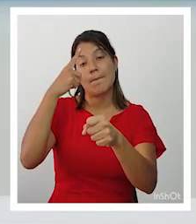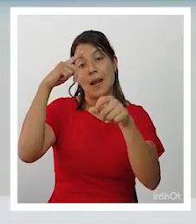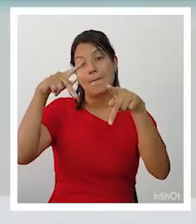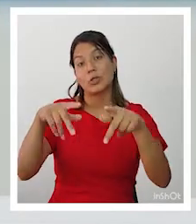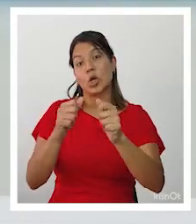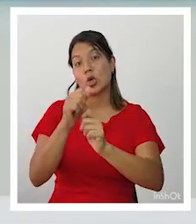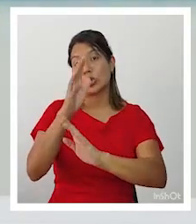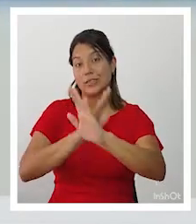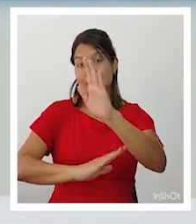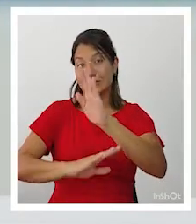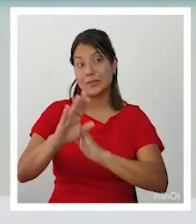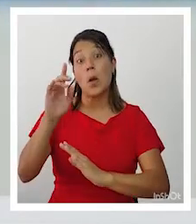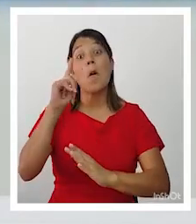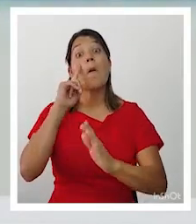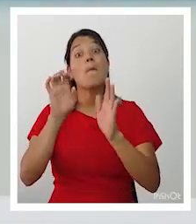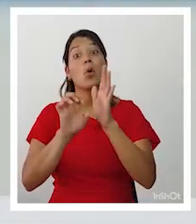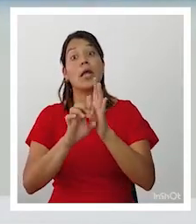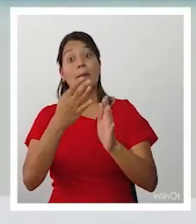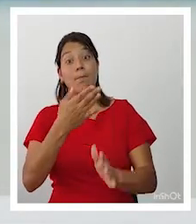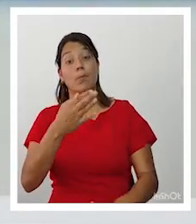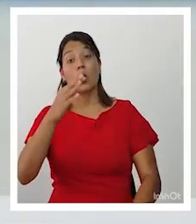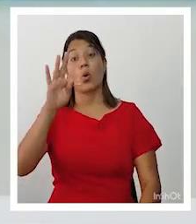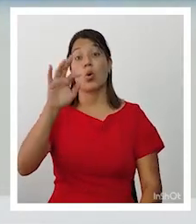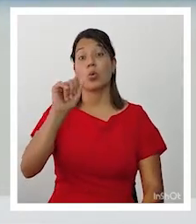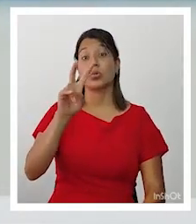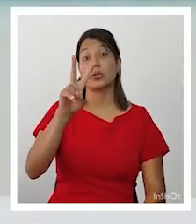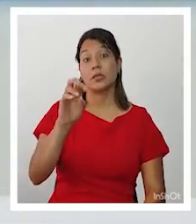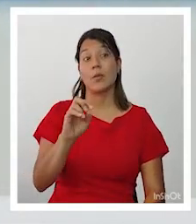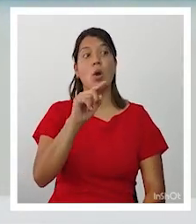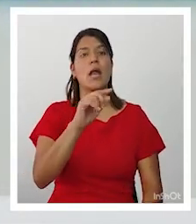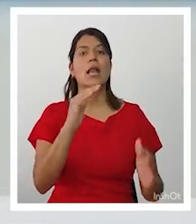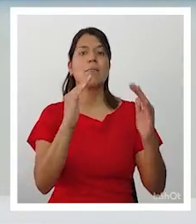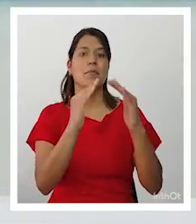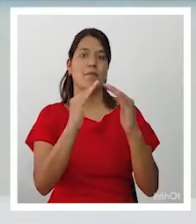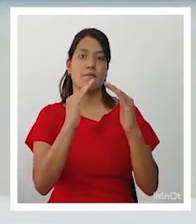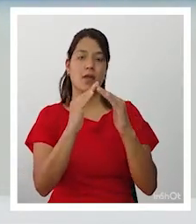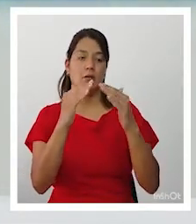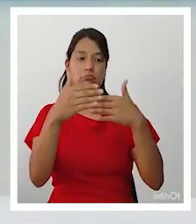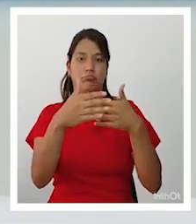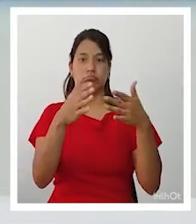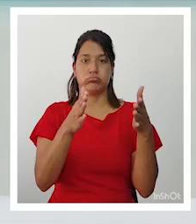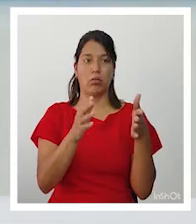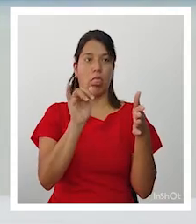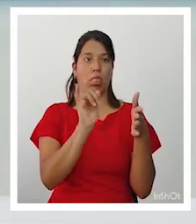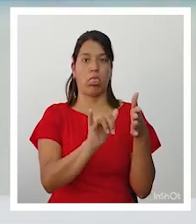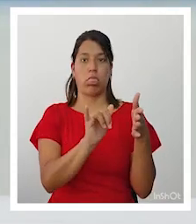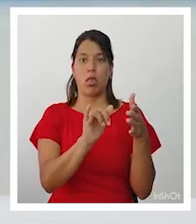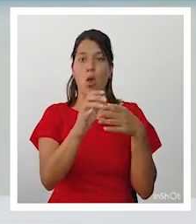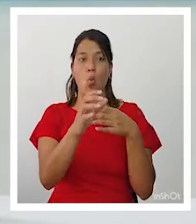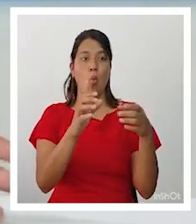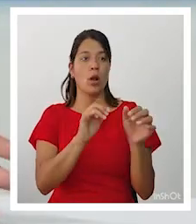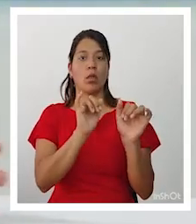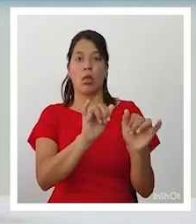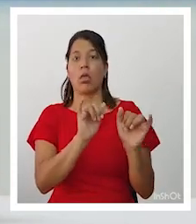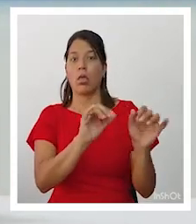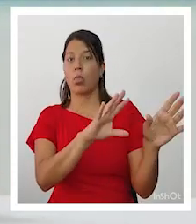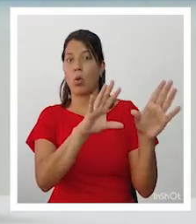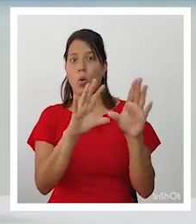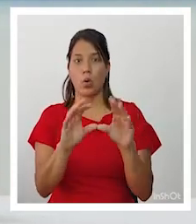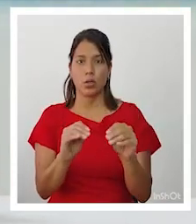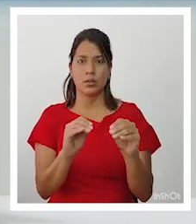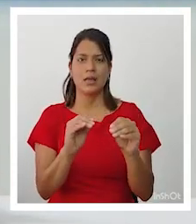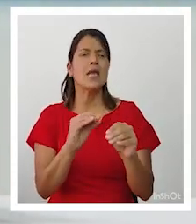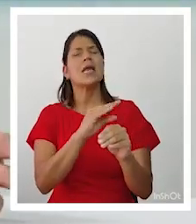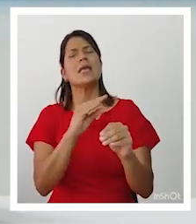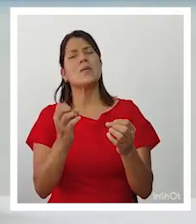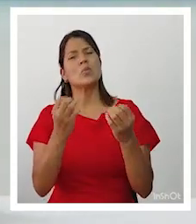de Tavo fue de que Tavo prácticamente que él vivía en 4 paredes, ¿verdad? Que era su cuarto. Y ahí es donde también muchas personas nos